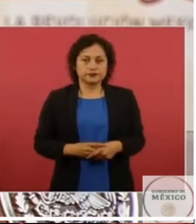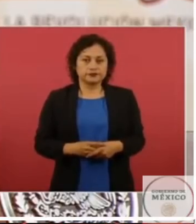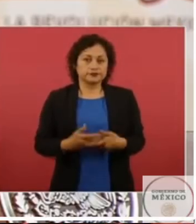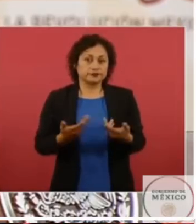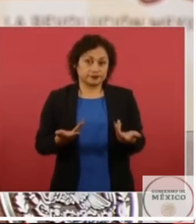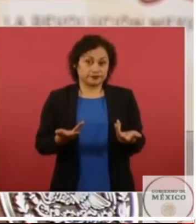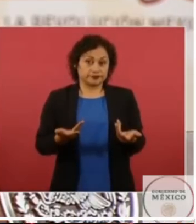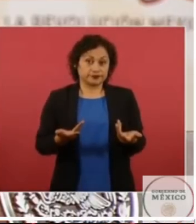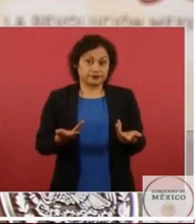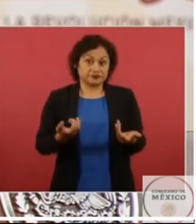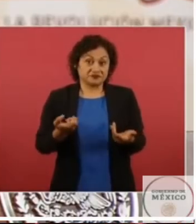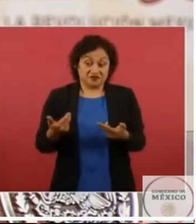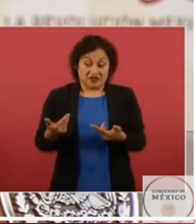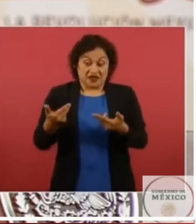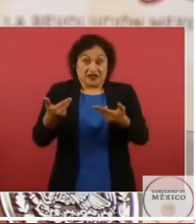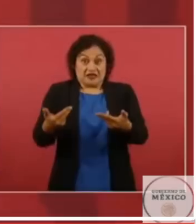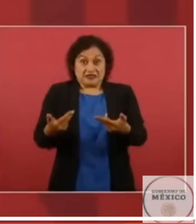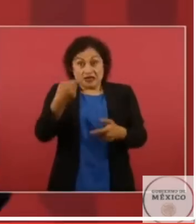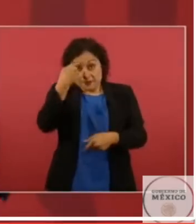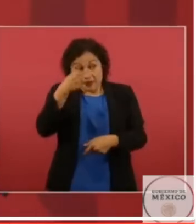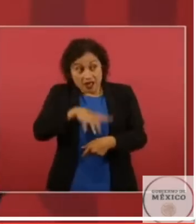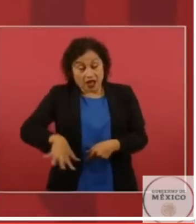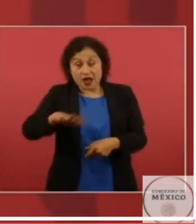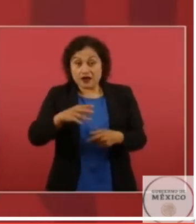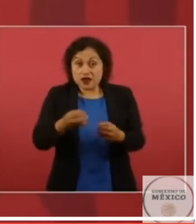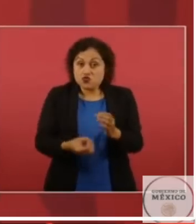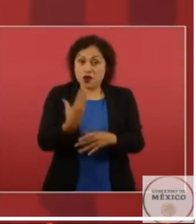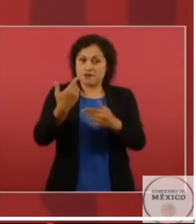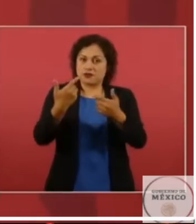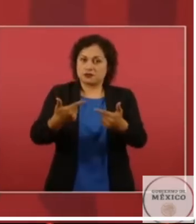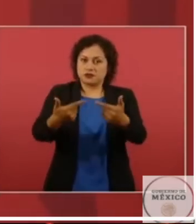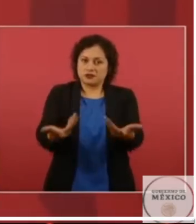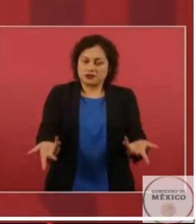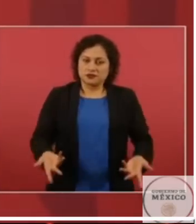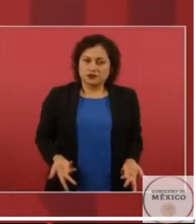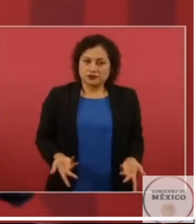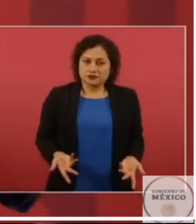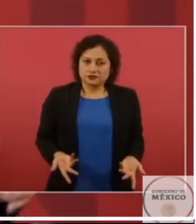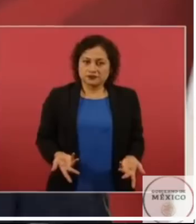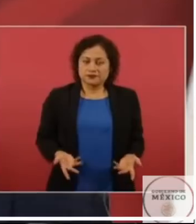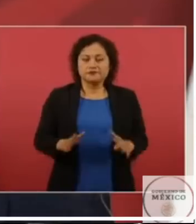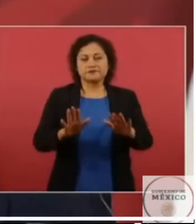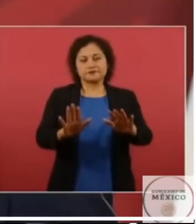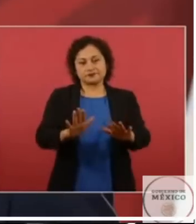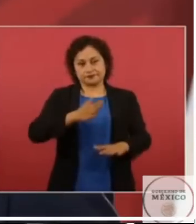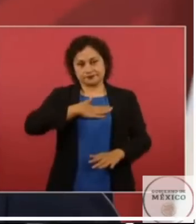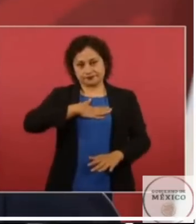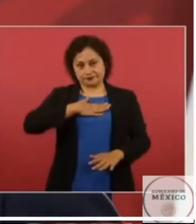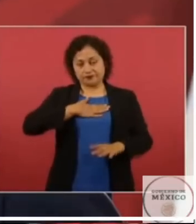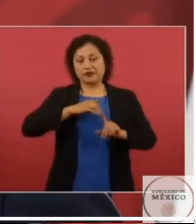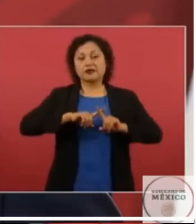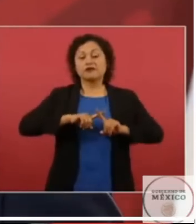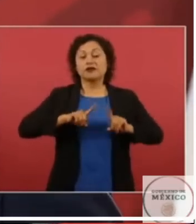a las nuevas generaciones. Esa es mi diferencia. ¿Cuál es mi diferencia